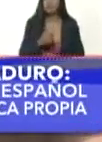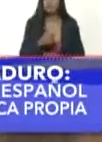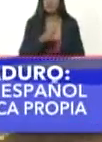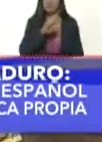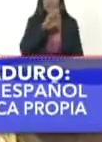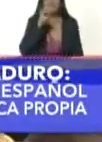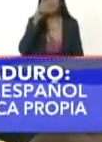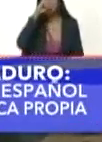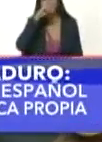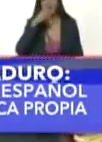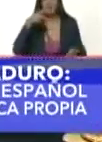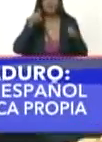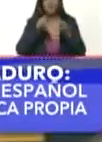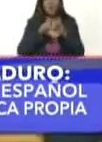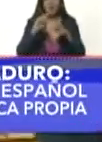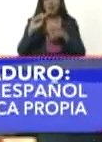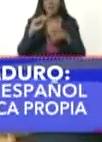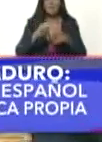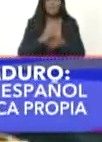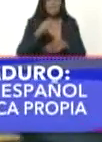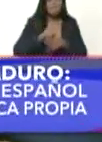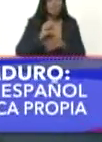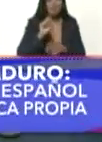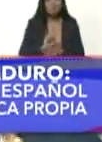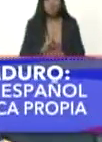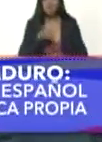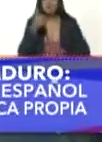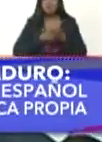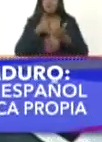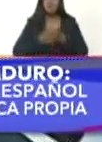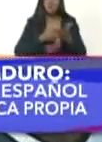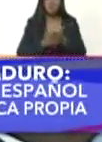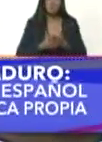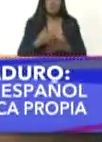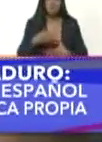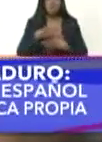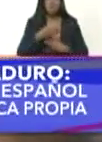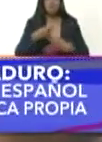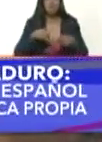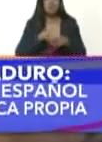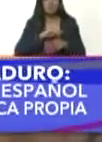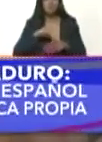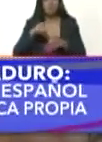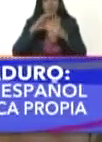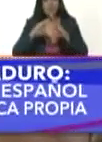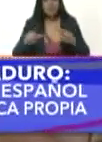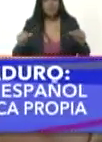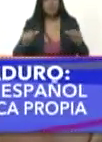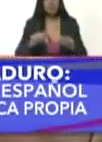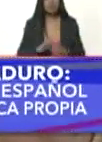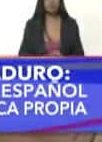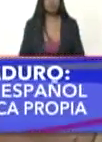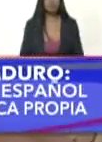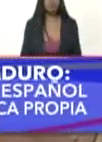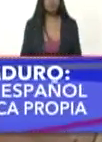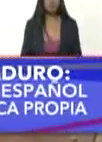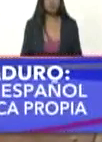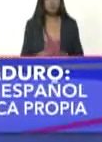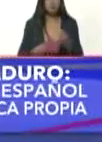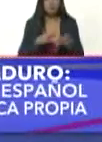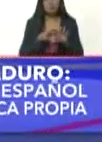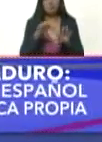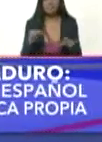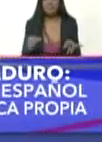años los primeros embates de la conquista y la colonización de nuestras tierras. Y cómo